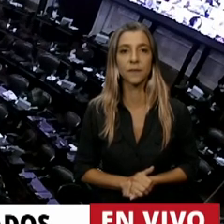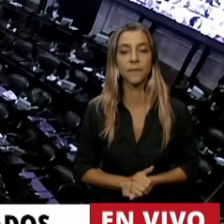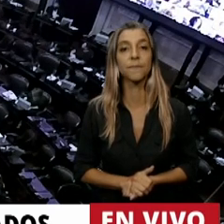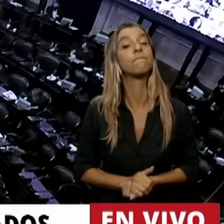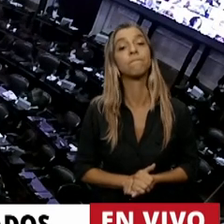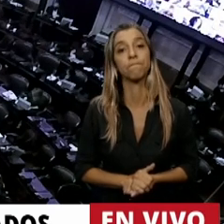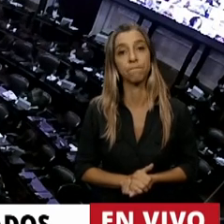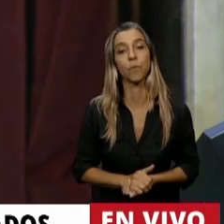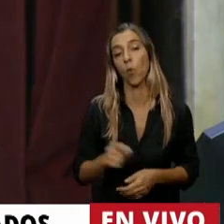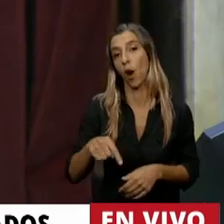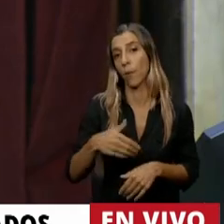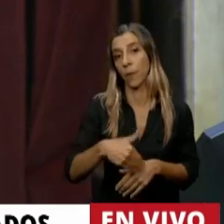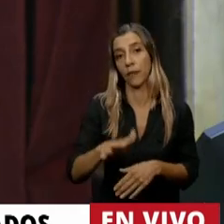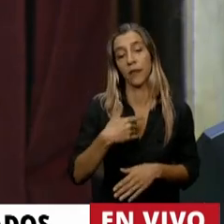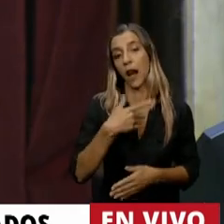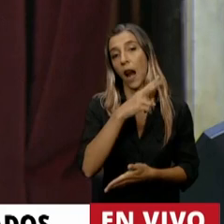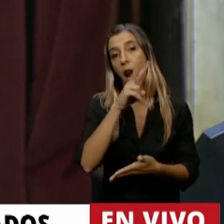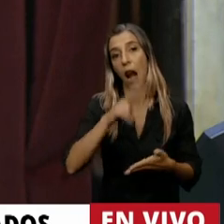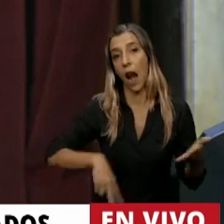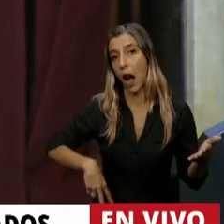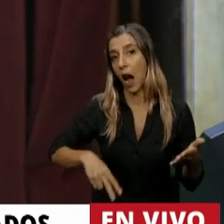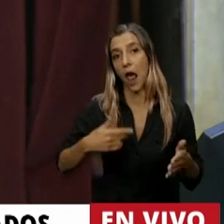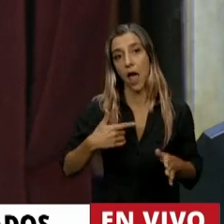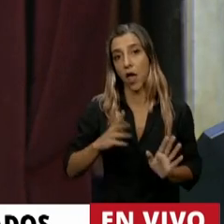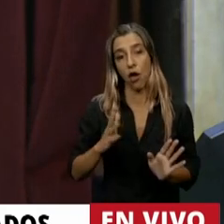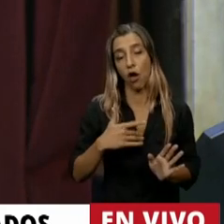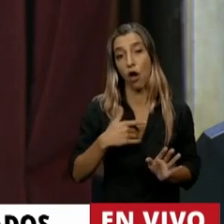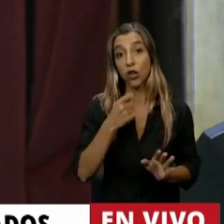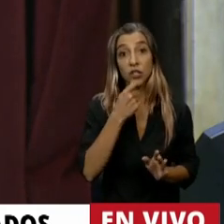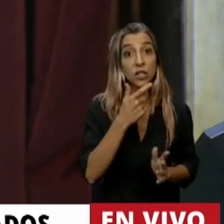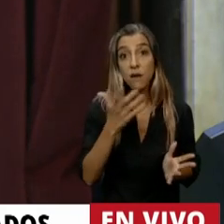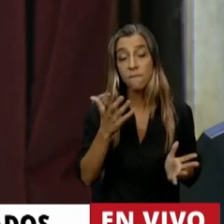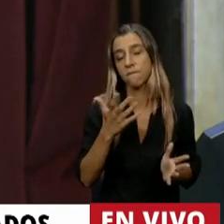A partir de ahora leo y paso el ausente.